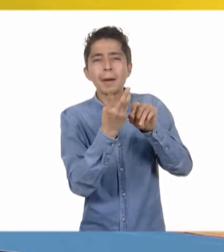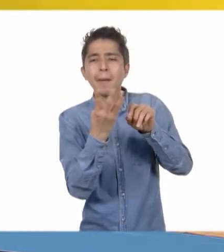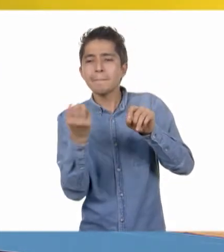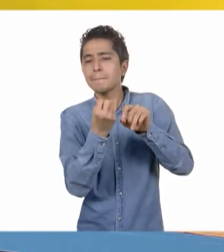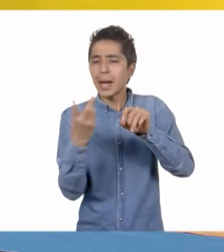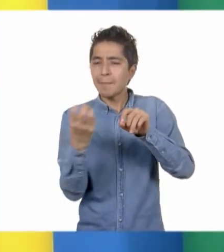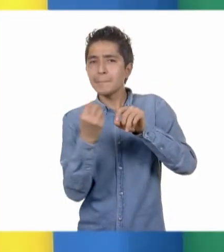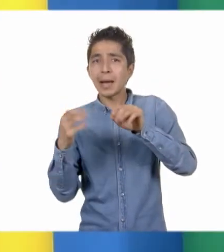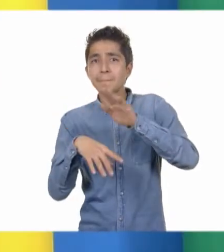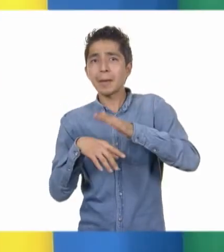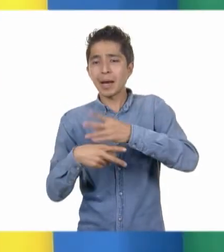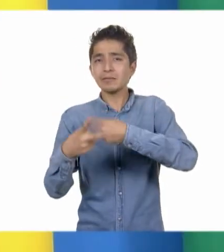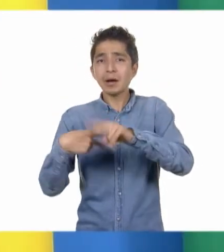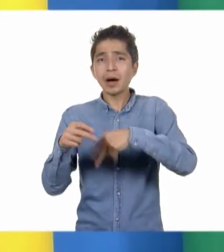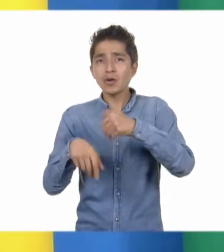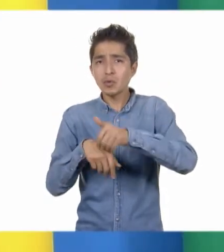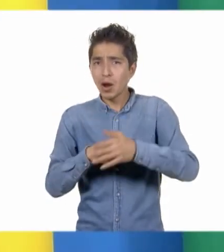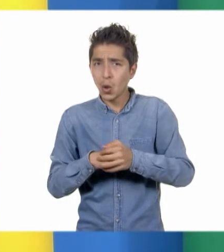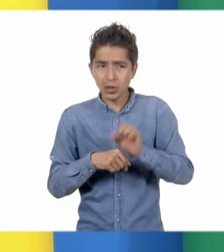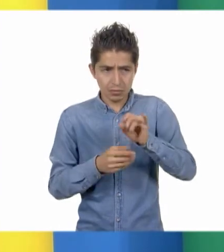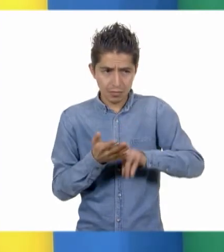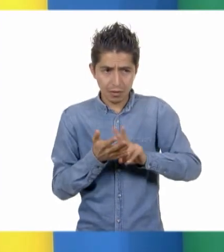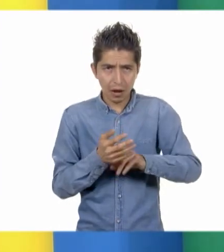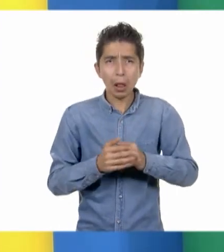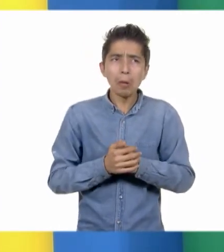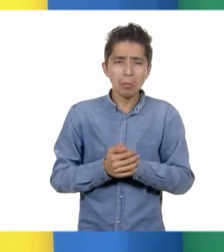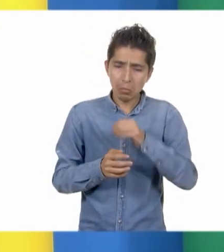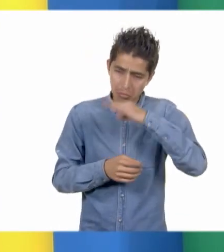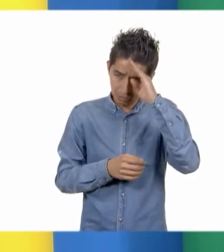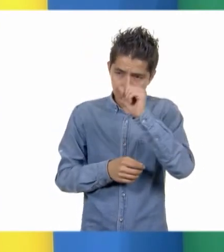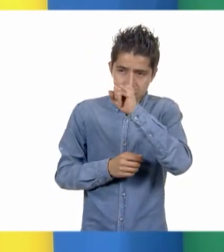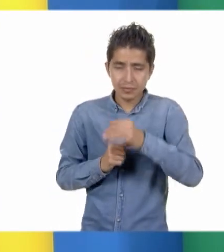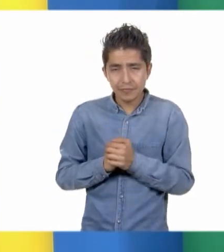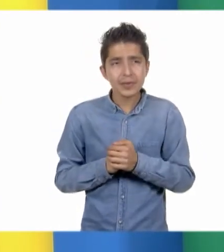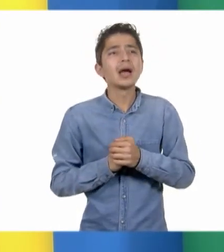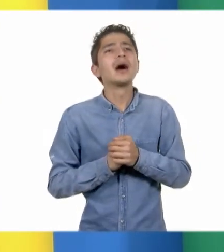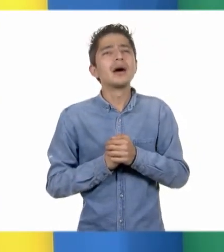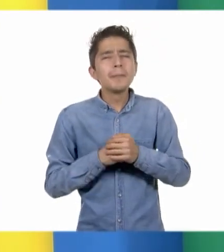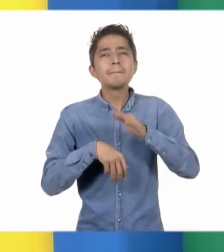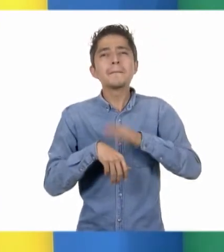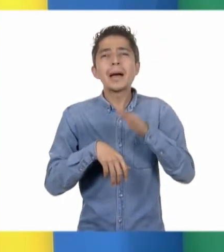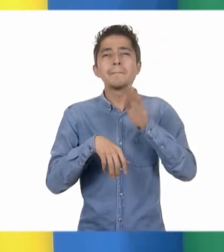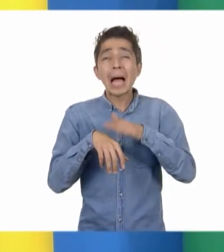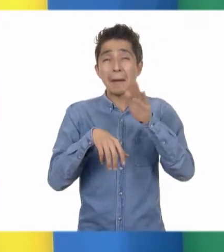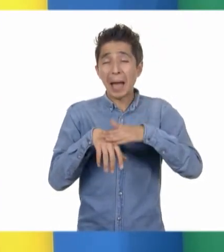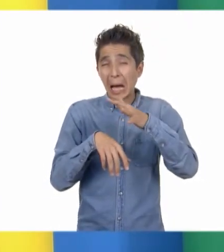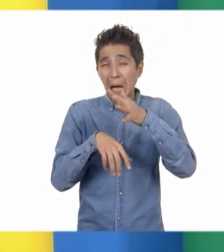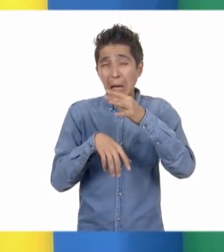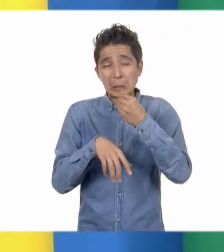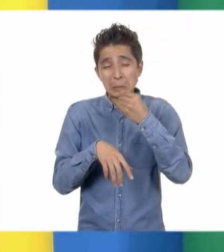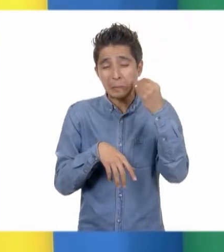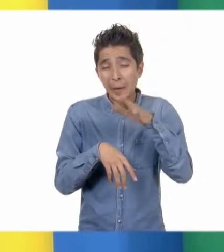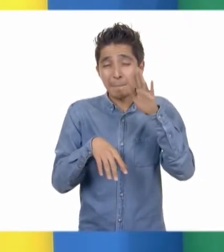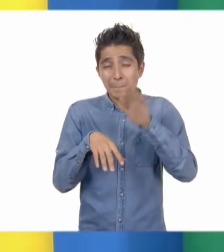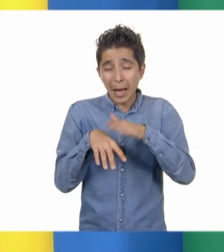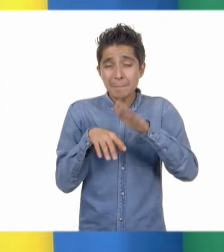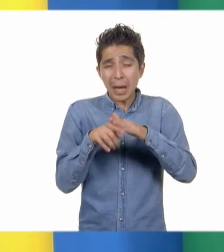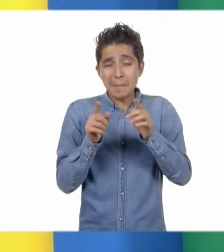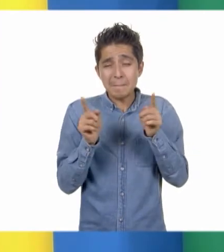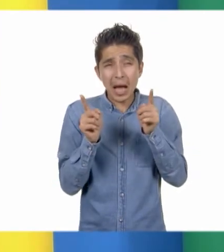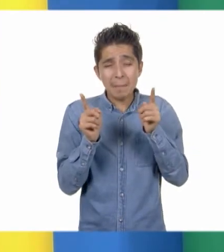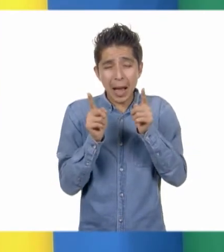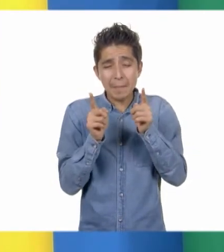no se vale? Pues yo creo que sí. Pero entonces cada vez serán pedazos más chiquitos y luego otros más chiquitos y